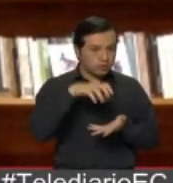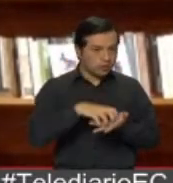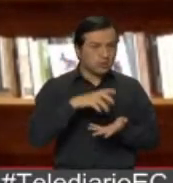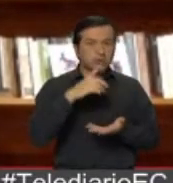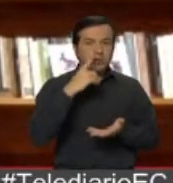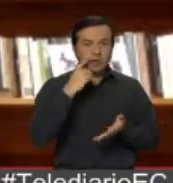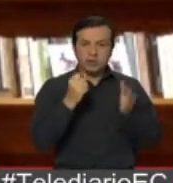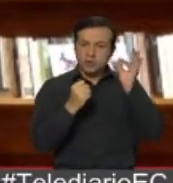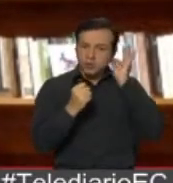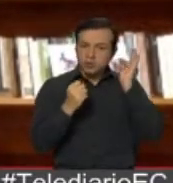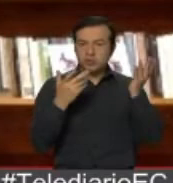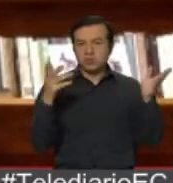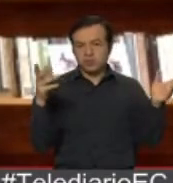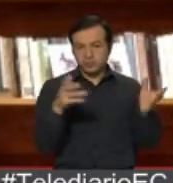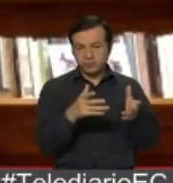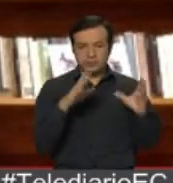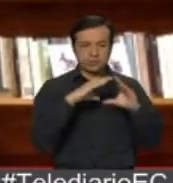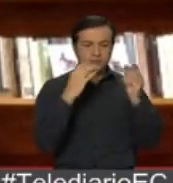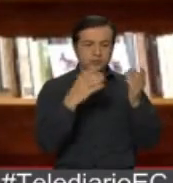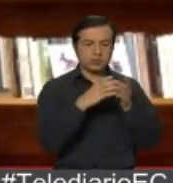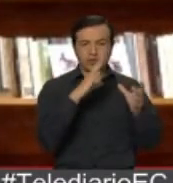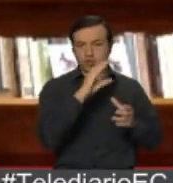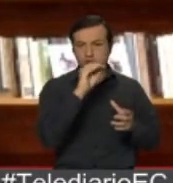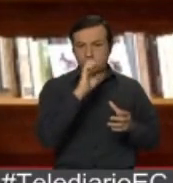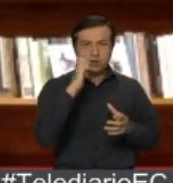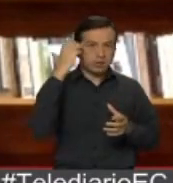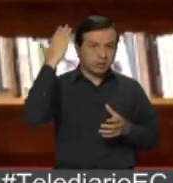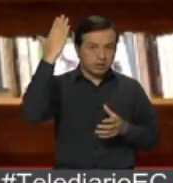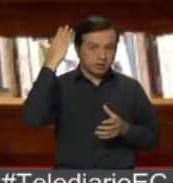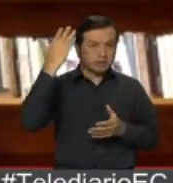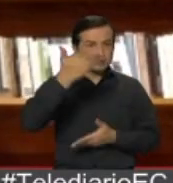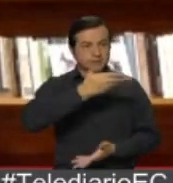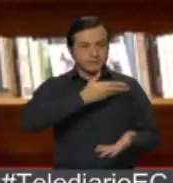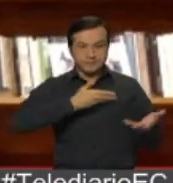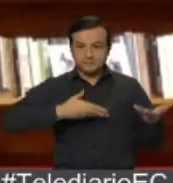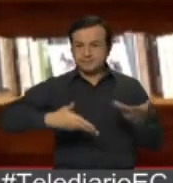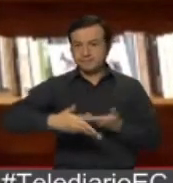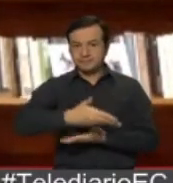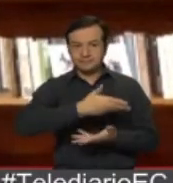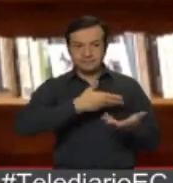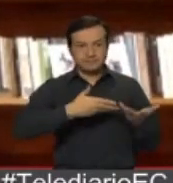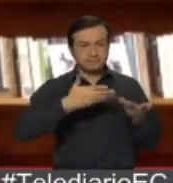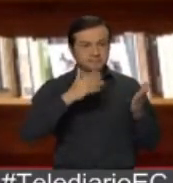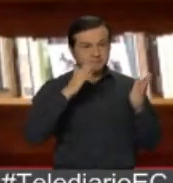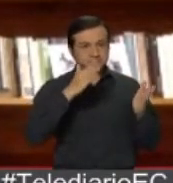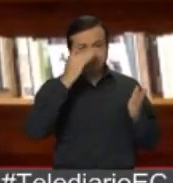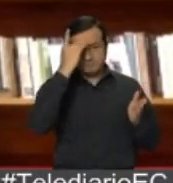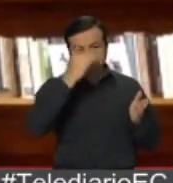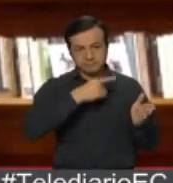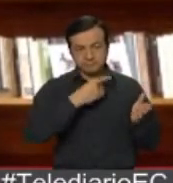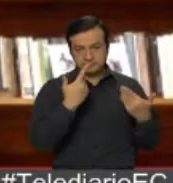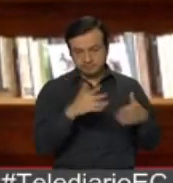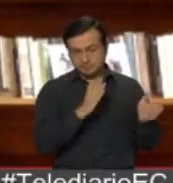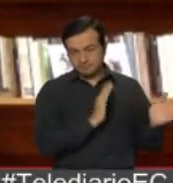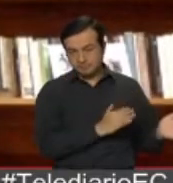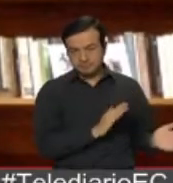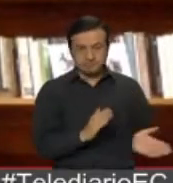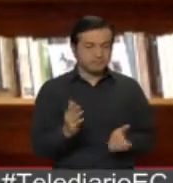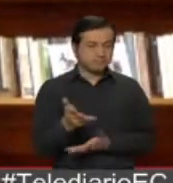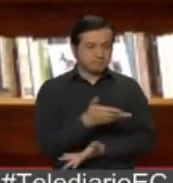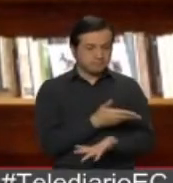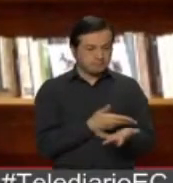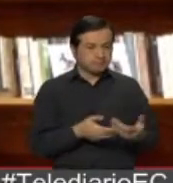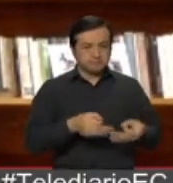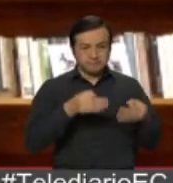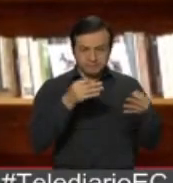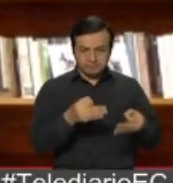gobernadoras, con los COE cantonales, con los alcaldes, para que se vayan tomando las medidas efectivas